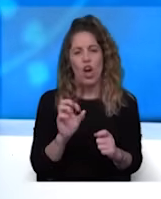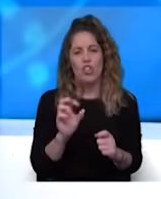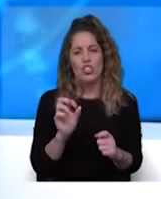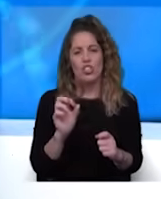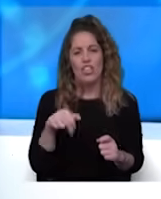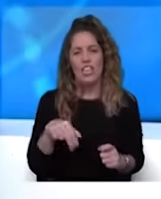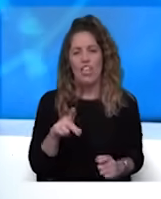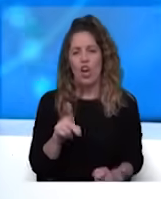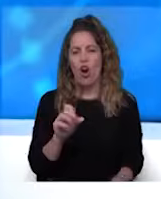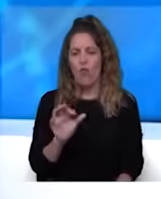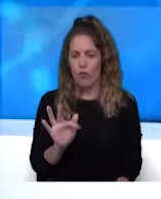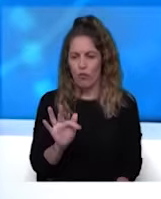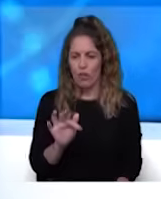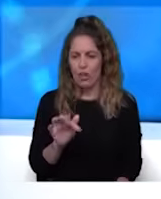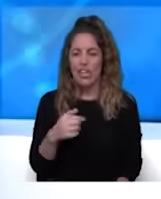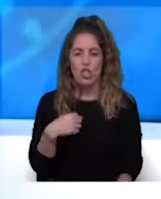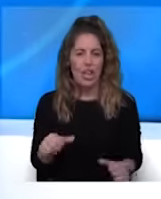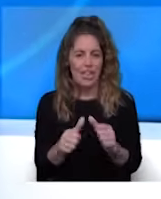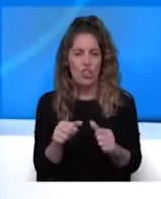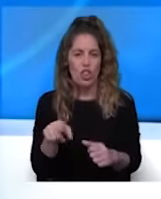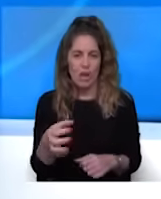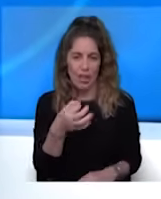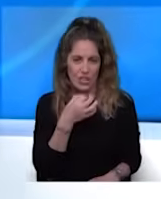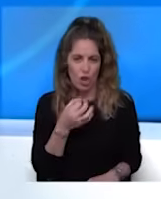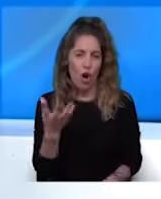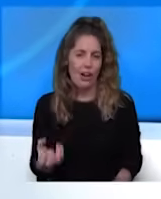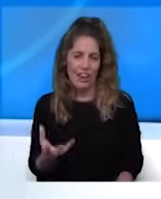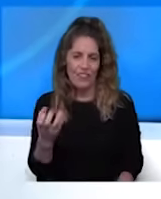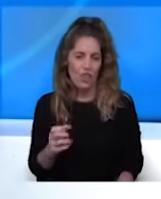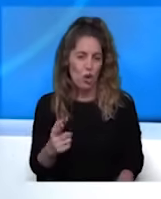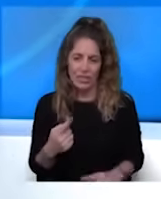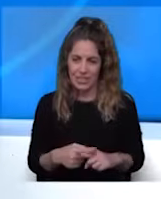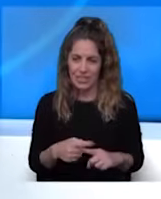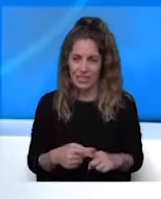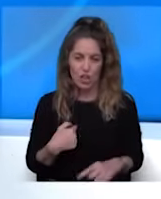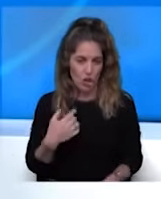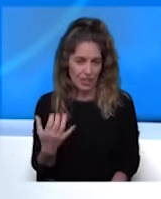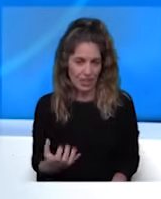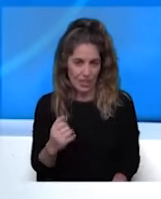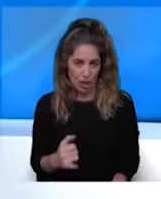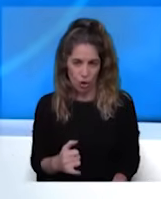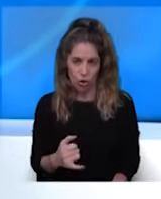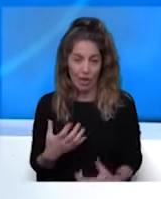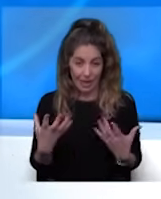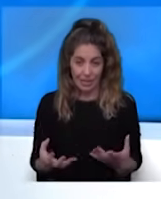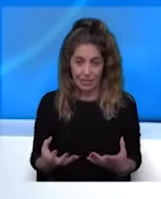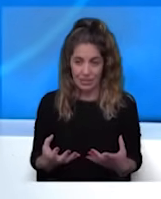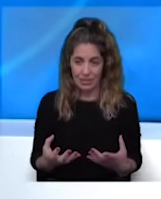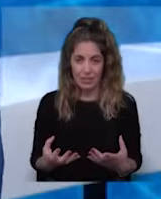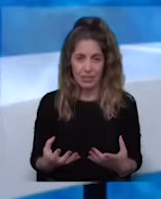entrevista que yo la había hecho donde me había dicho roskov que las grabaciones no existían dice yo las tengo las